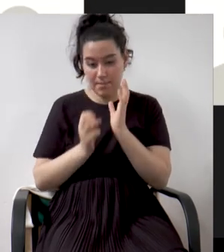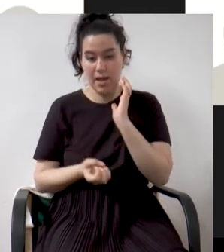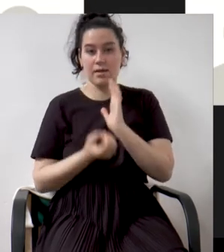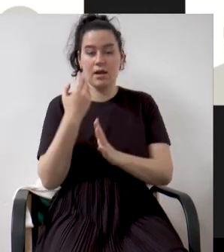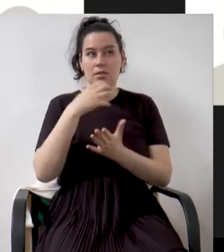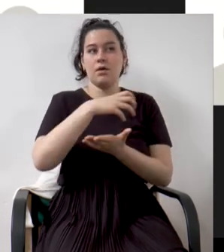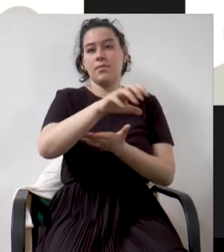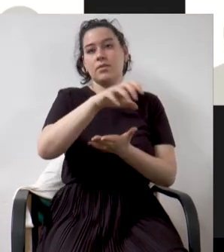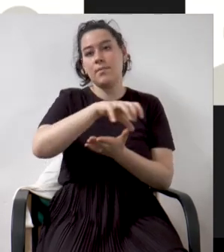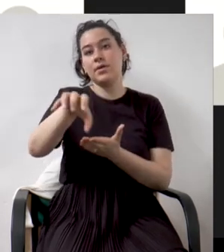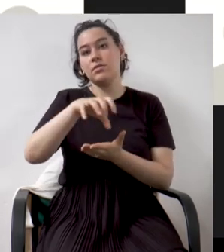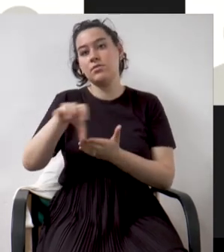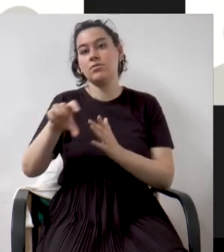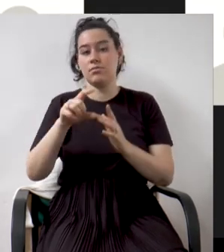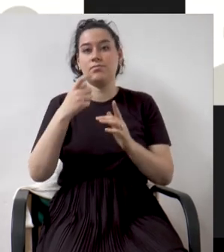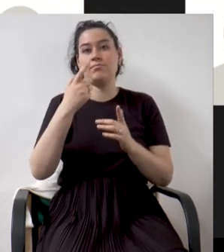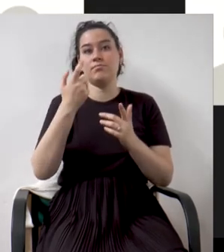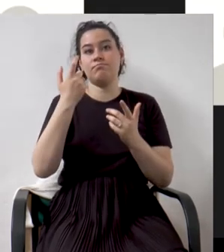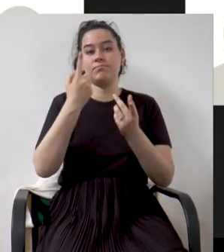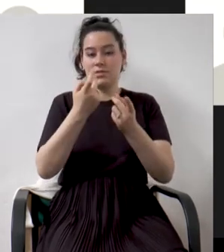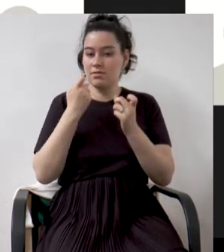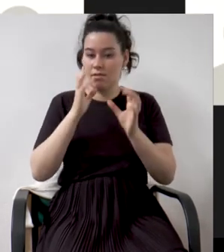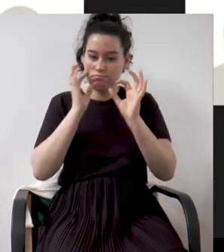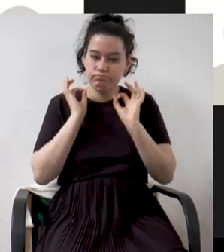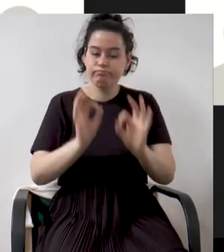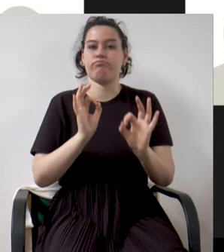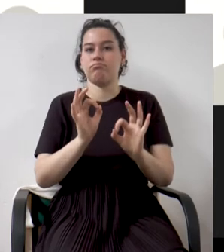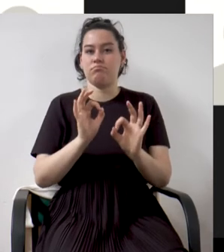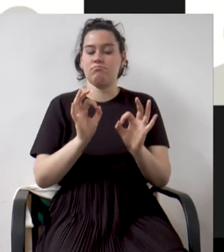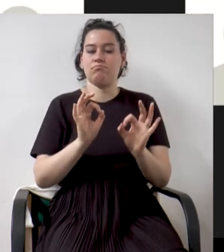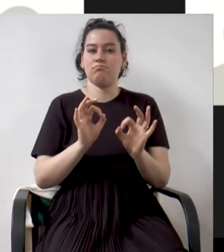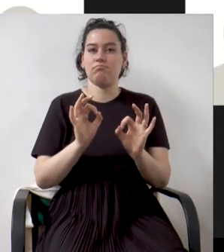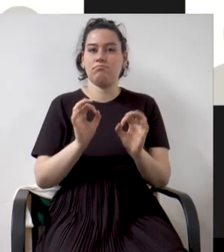departamentos que necesitan realmente concretarse como tales, porque